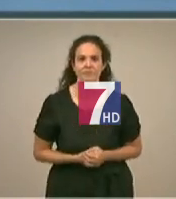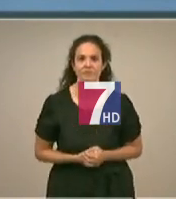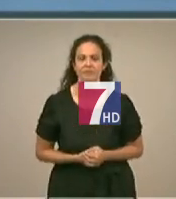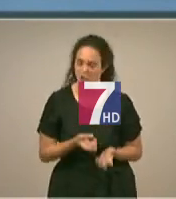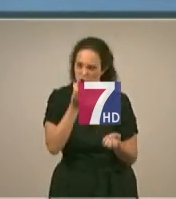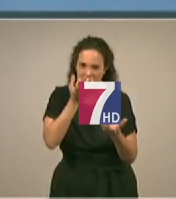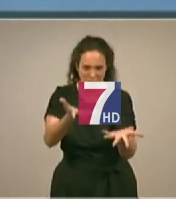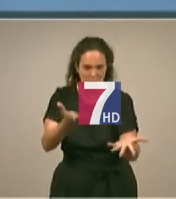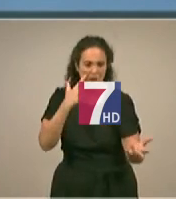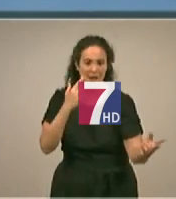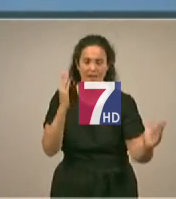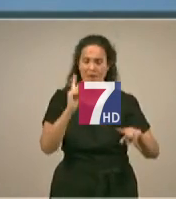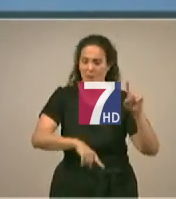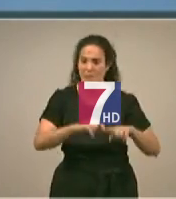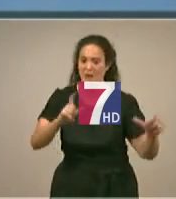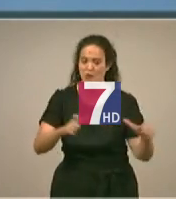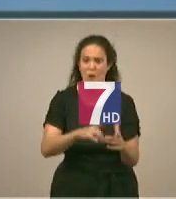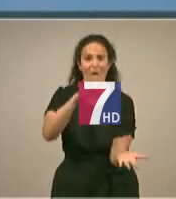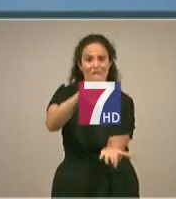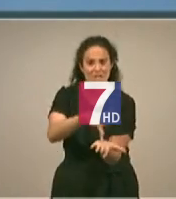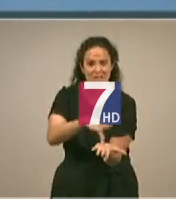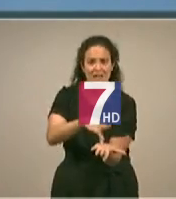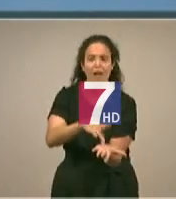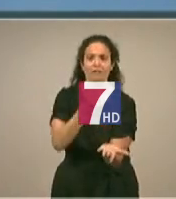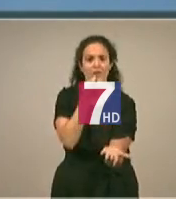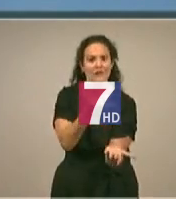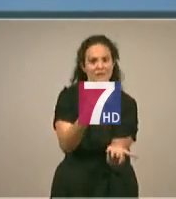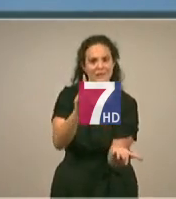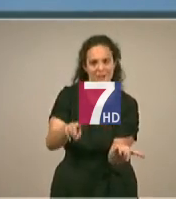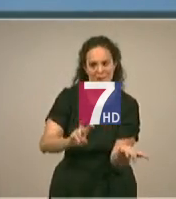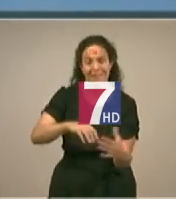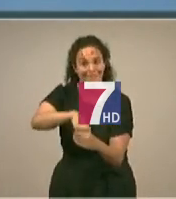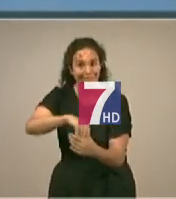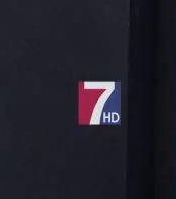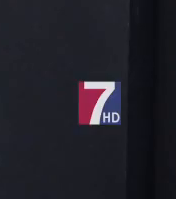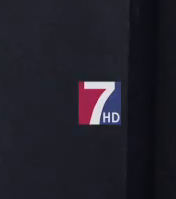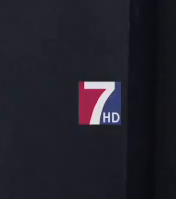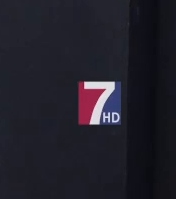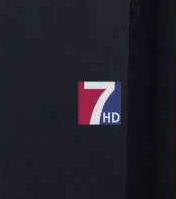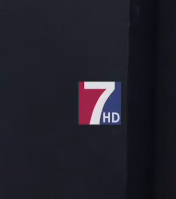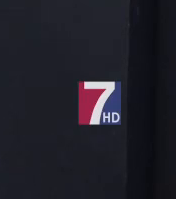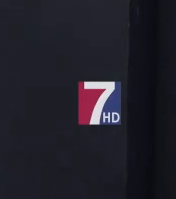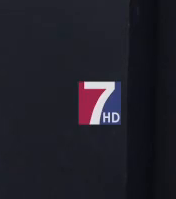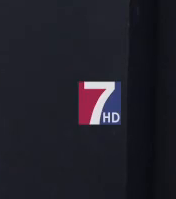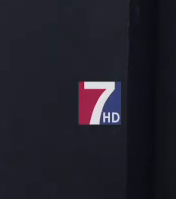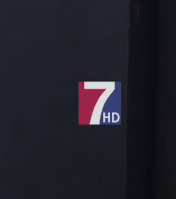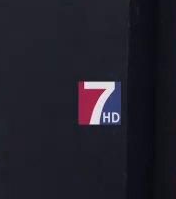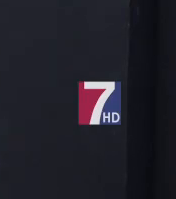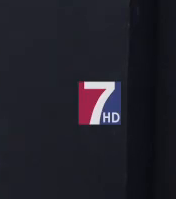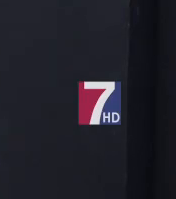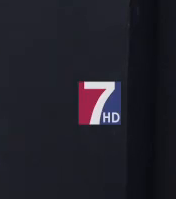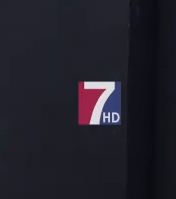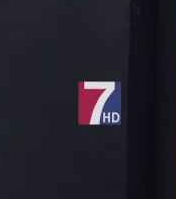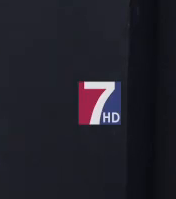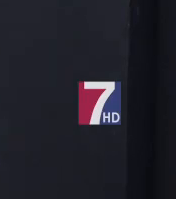os informaré puntualmente de la fecha y también de bueno de lo tratado en la misma Bueno también han preguntado